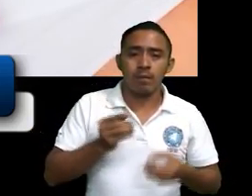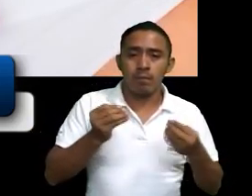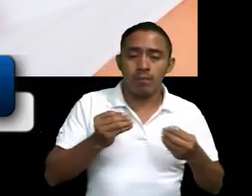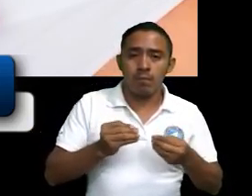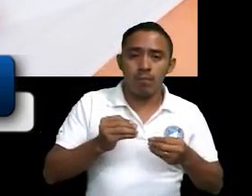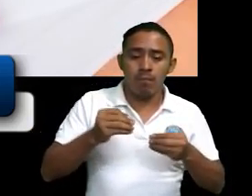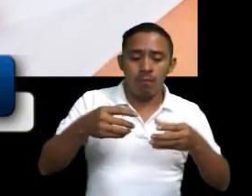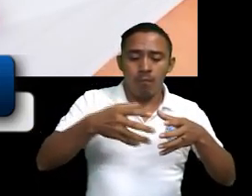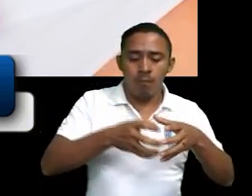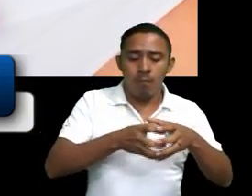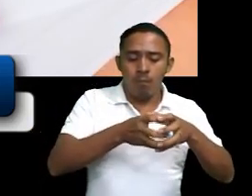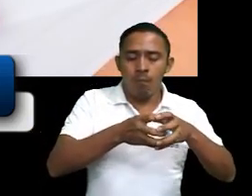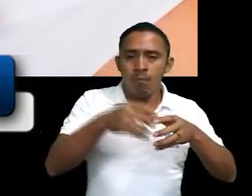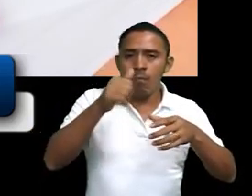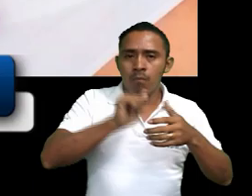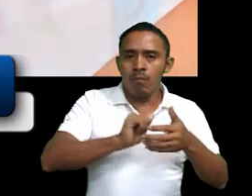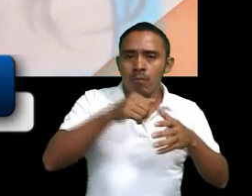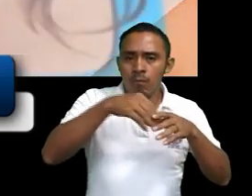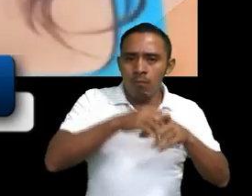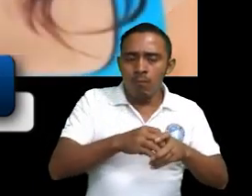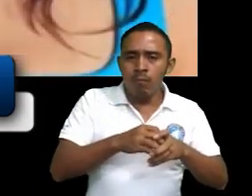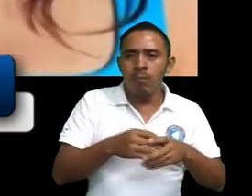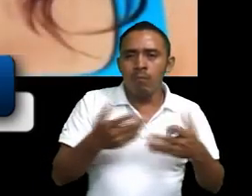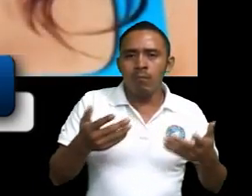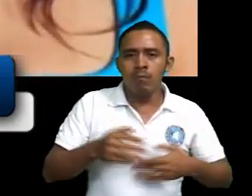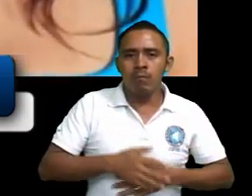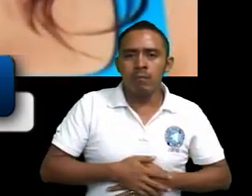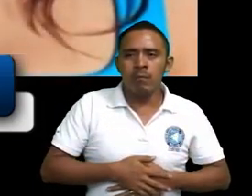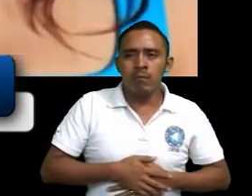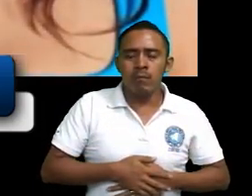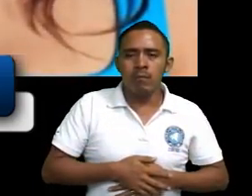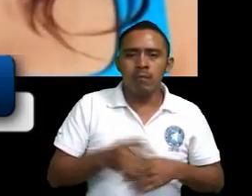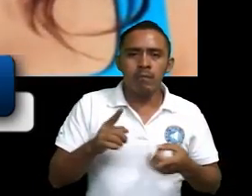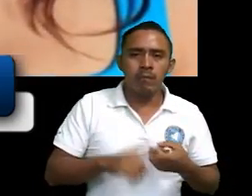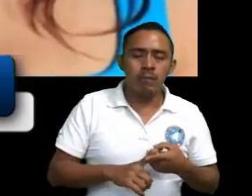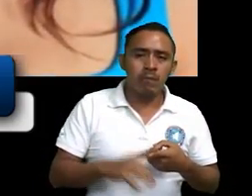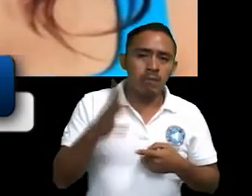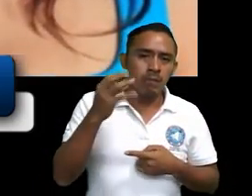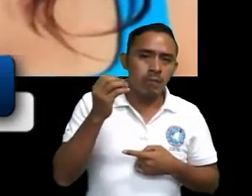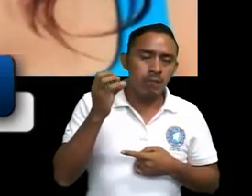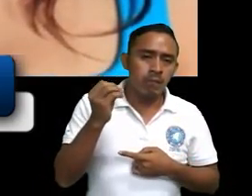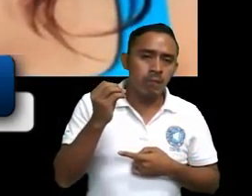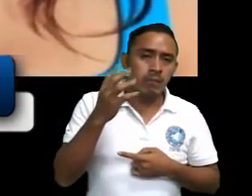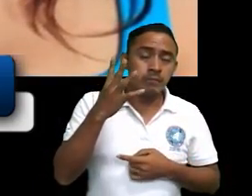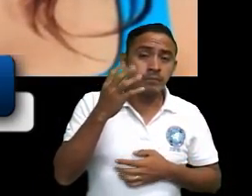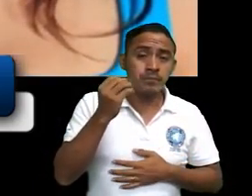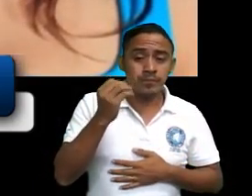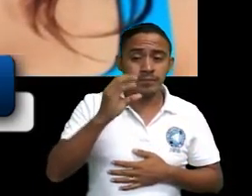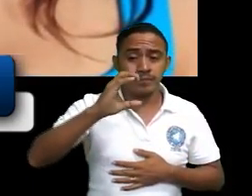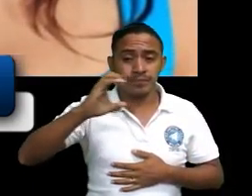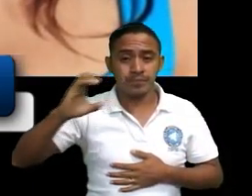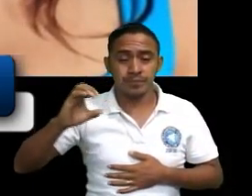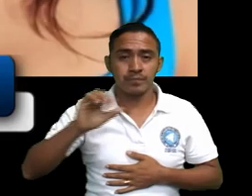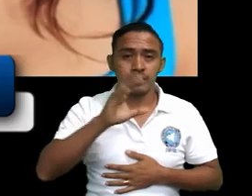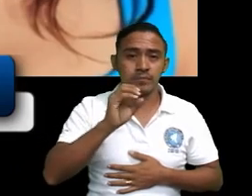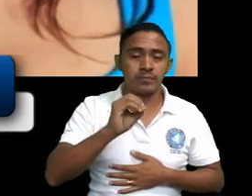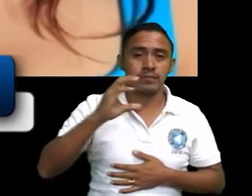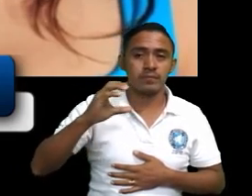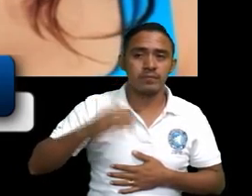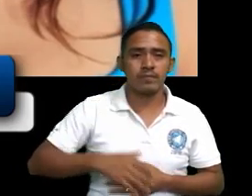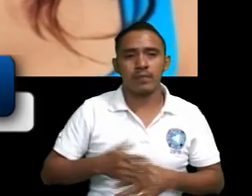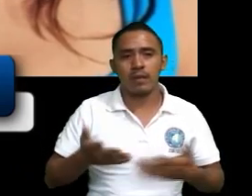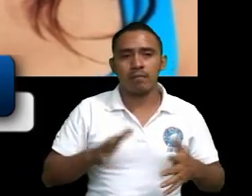retenido aproximadamente, hace cuenta que si su volumen máximo fuera 50 cc, la vesícula llega a presentar